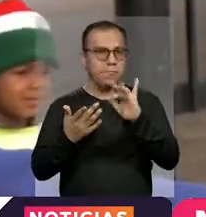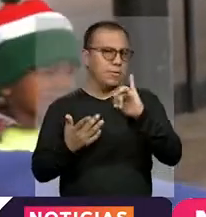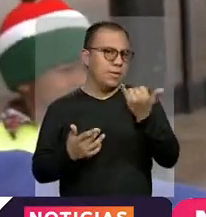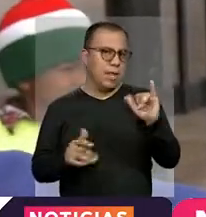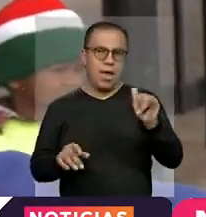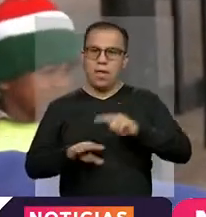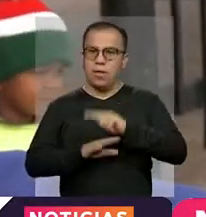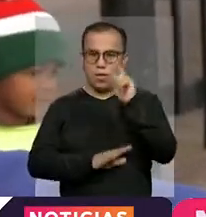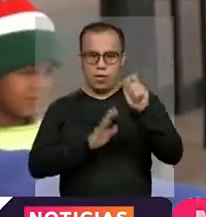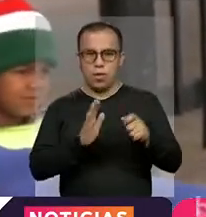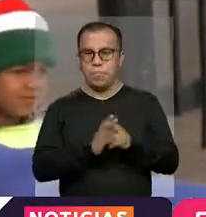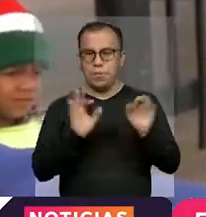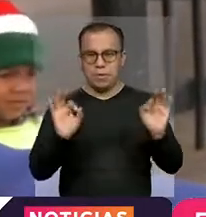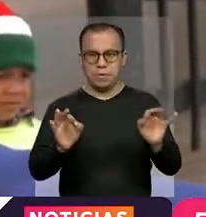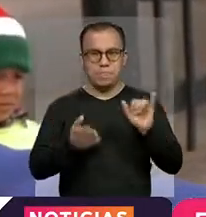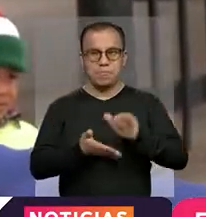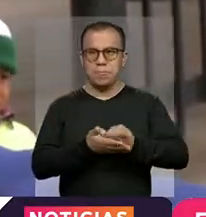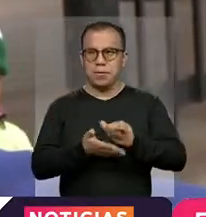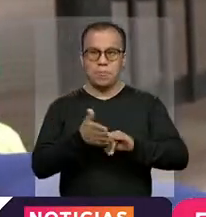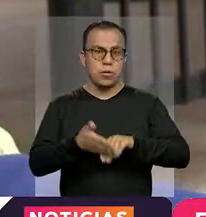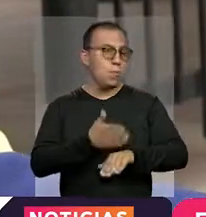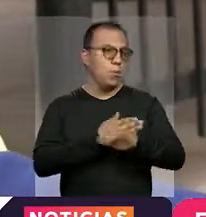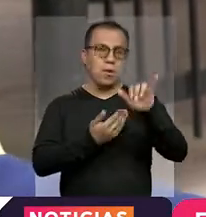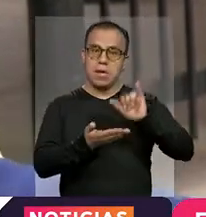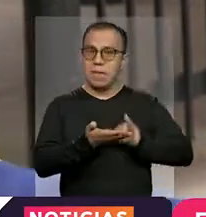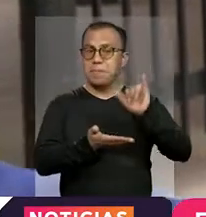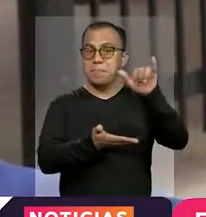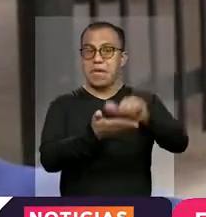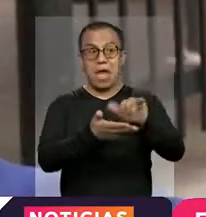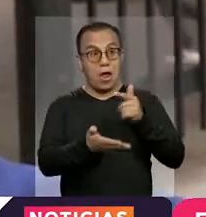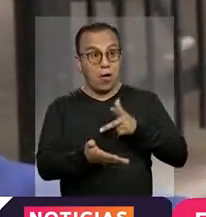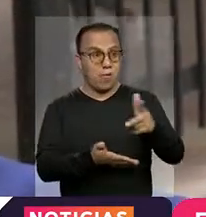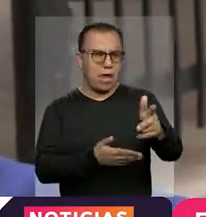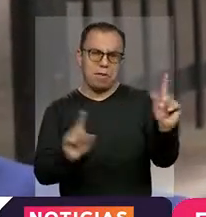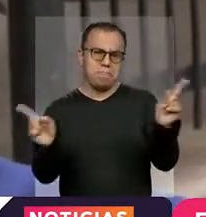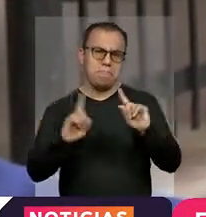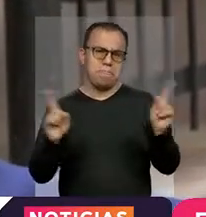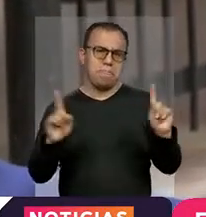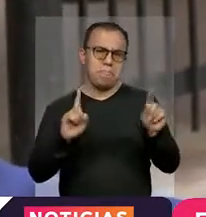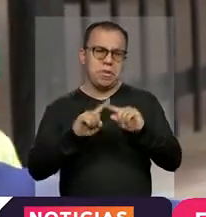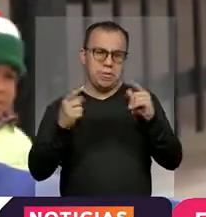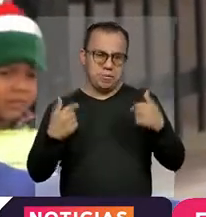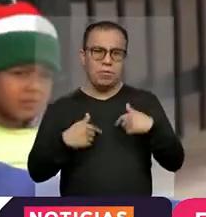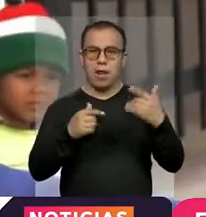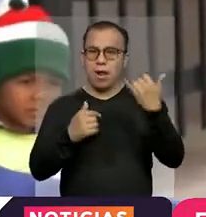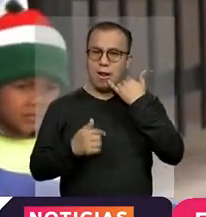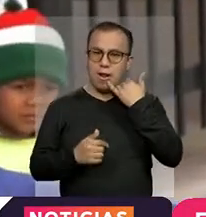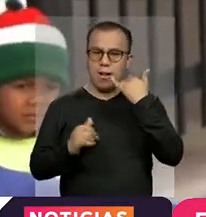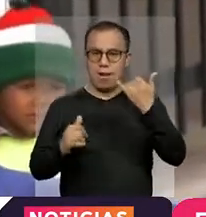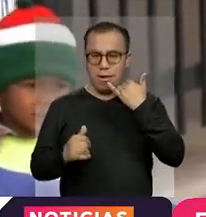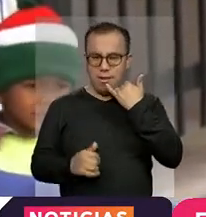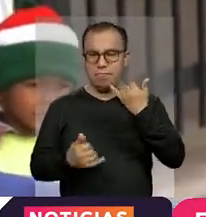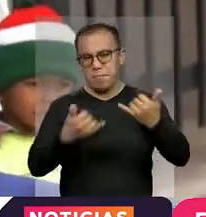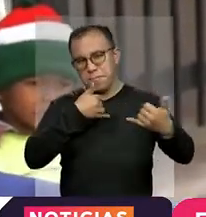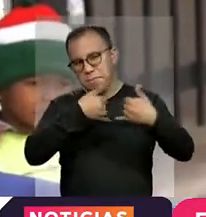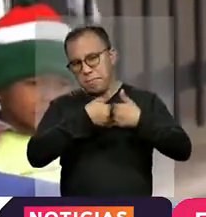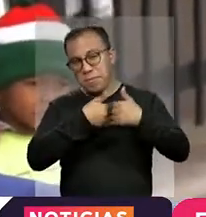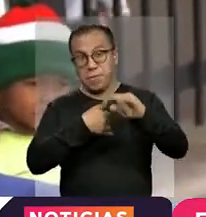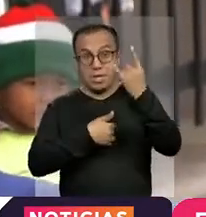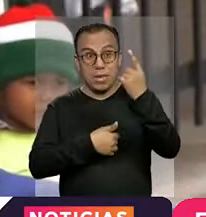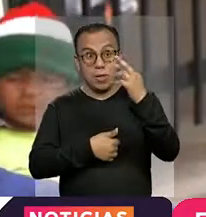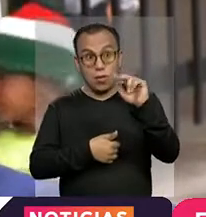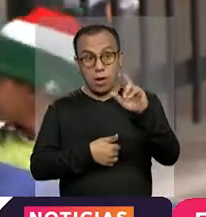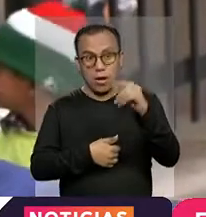viajamos tranquilos, siempre hemos hecho lo mismo. Como ella no viaja, entonces ella está pendiente y nos estamos comunicando constantemente. Si ella ve algo raro,